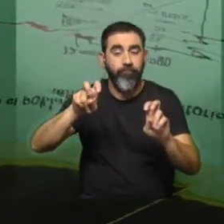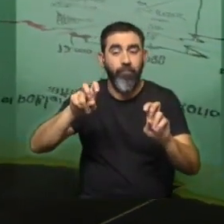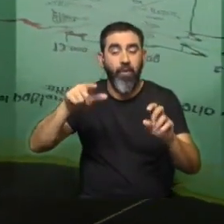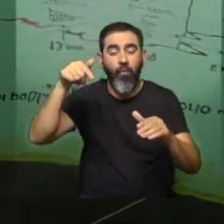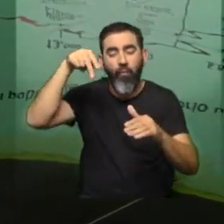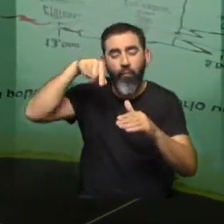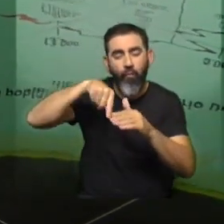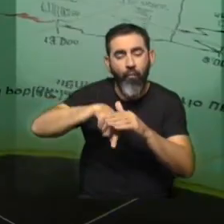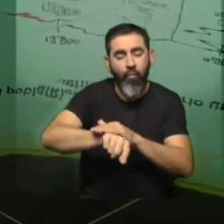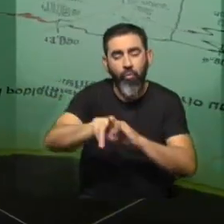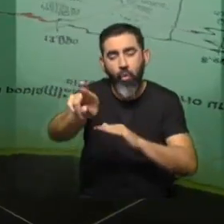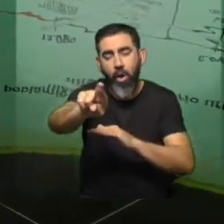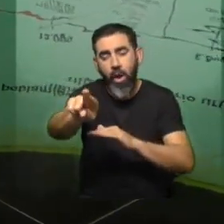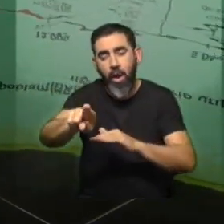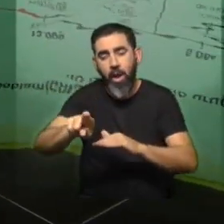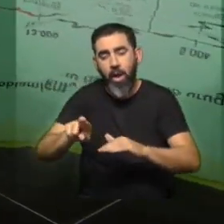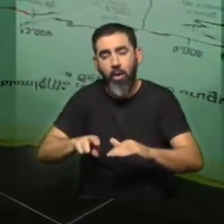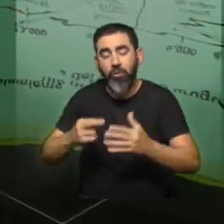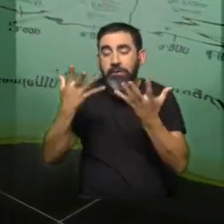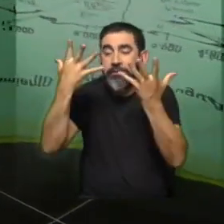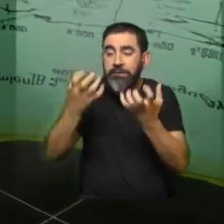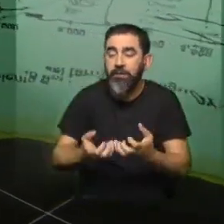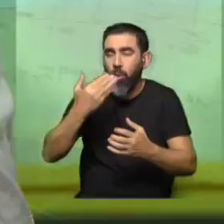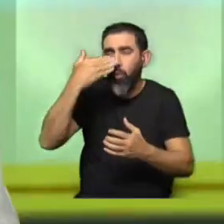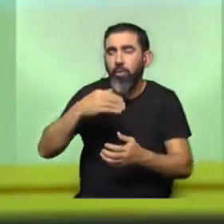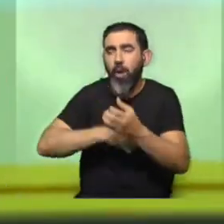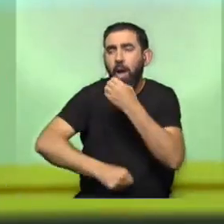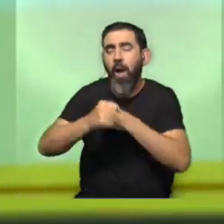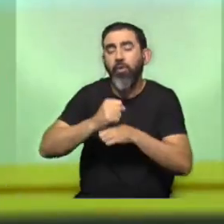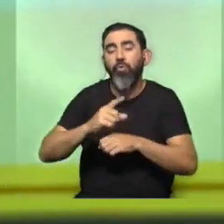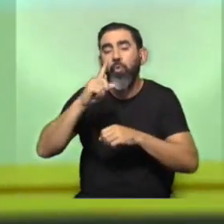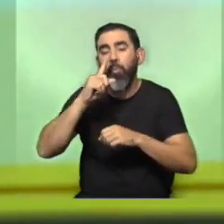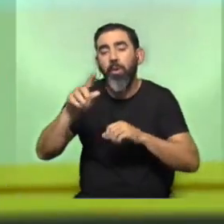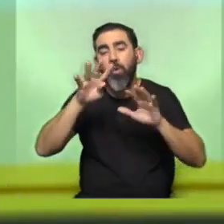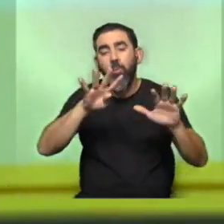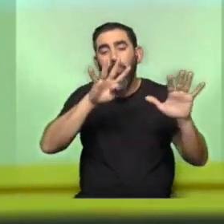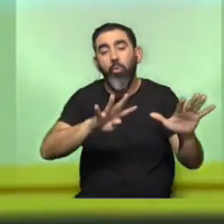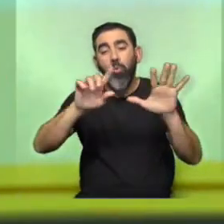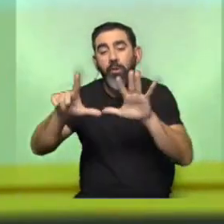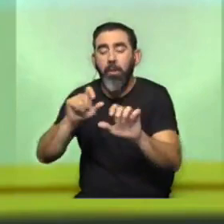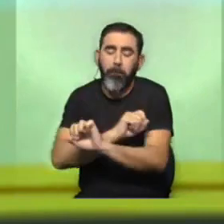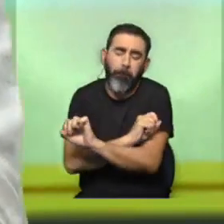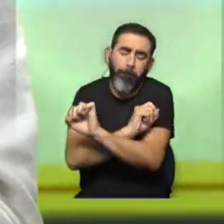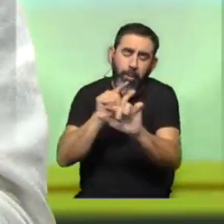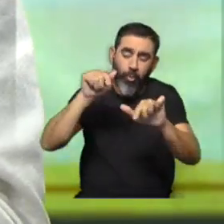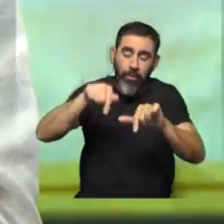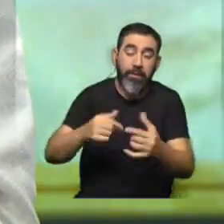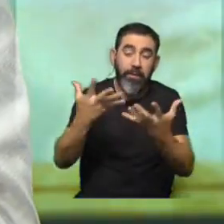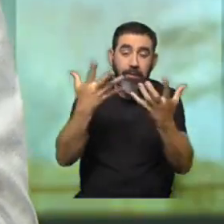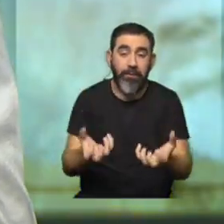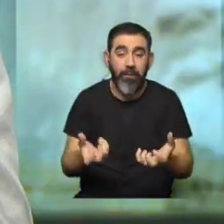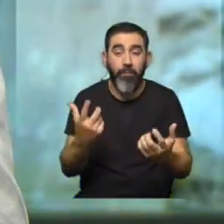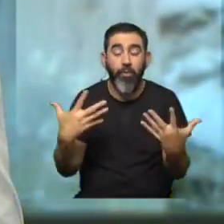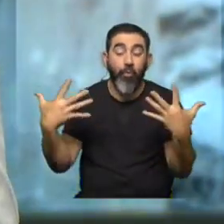arroyo descubierto durante la gran sequía anterior, la del año 97, que en algún sentido fue incluso peor que esta, ¿no? Lo que pasa es que nos afectó a